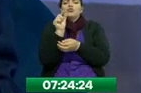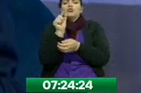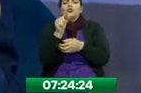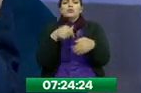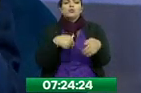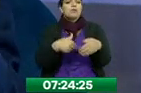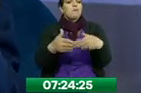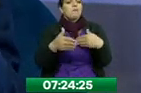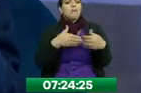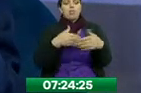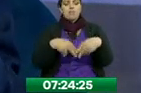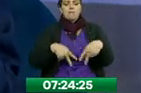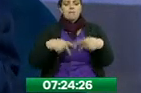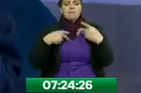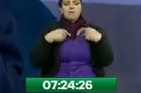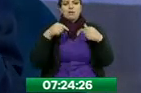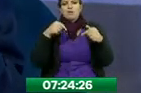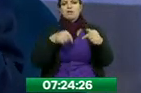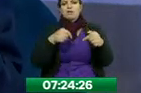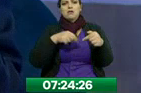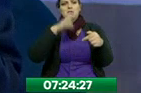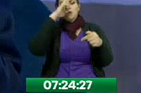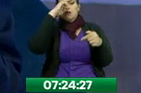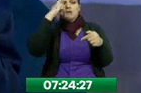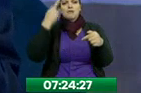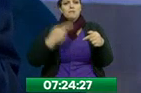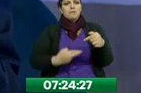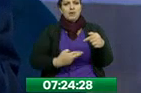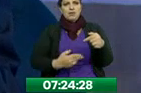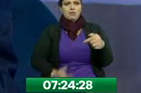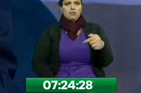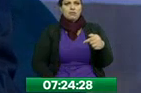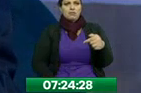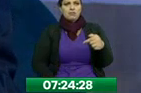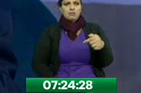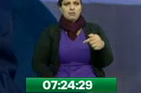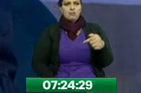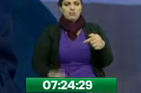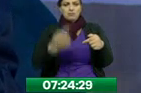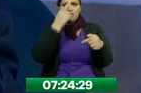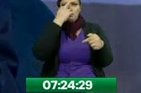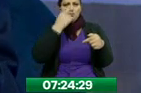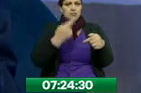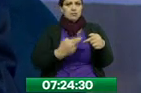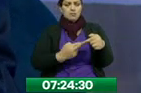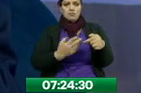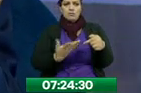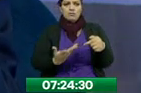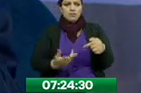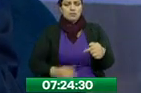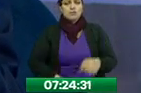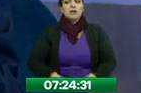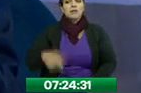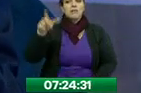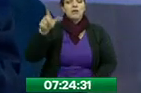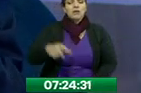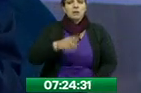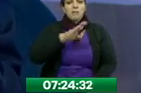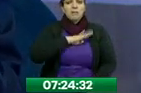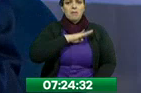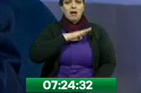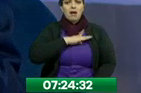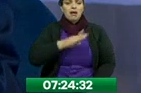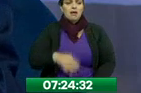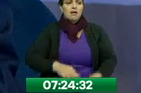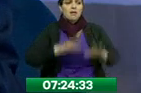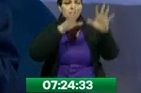esquema el fortalecer las penas contra los violadores, que es el problema fundamental, en proteger a las madres